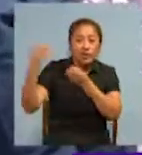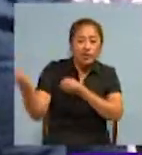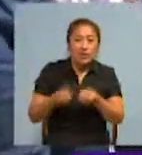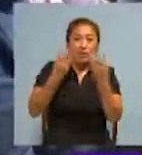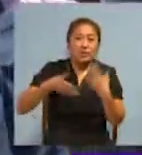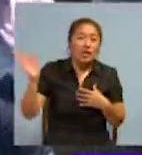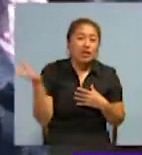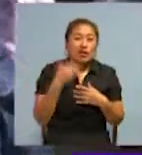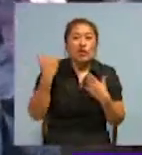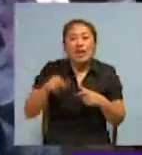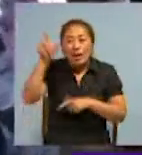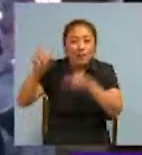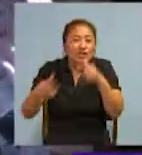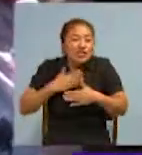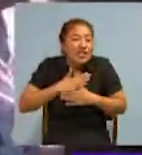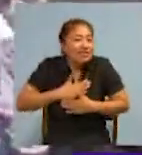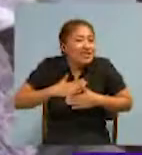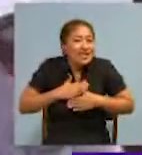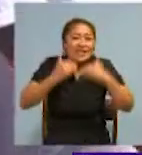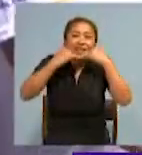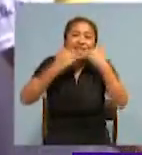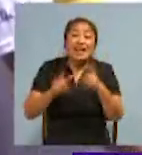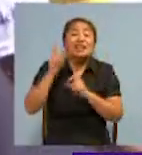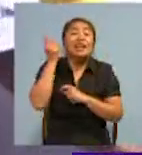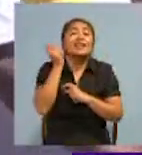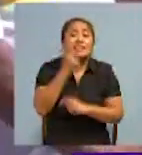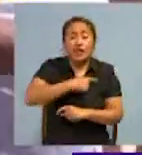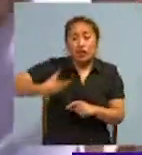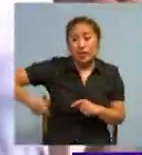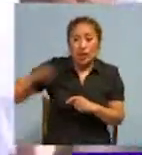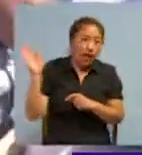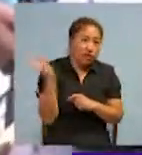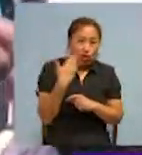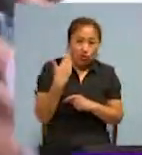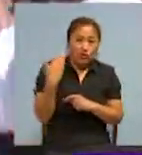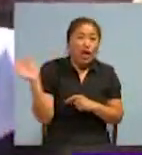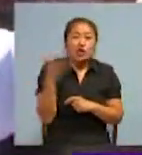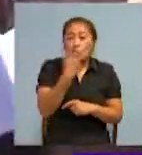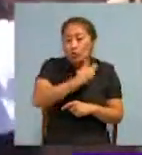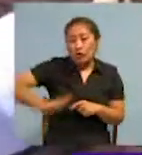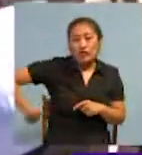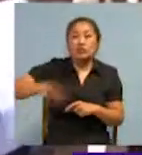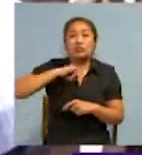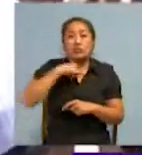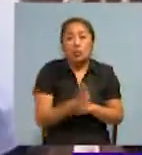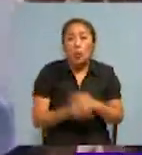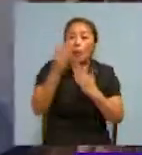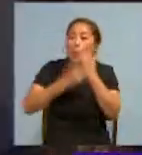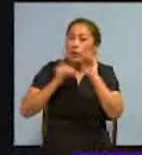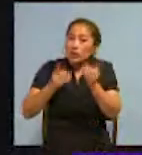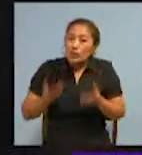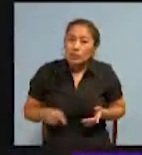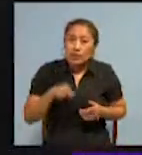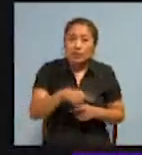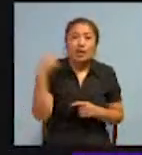invitado y hay un agradecimiento fundamentalmente al gobernador pero a todo no a todo el estado provincial a todos los ministros como bien decía yo he tenido